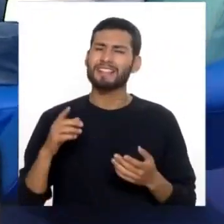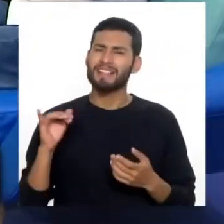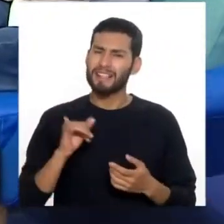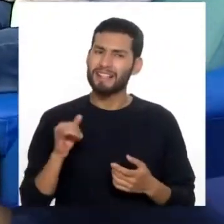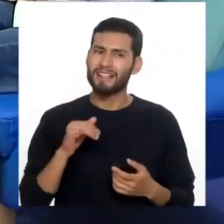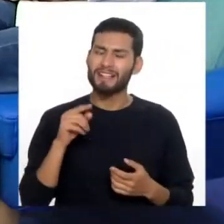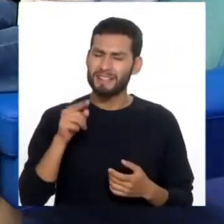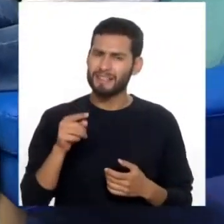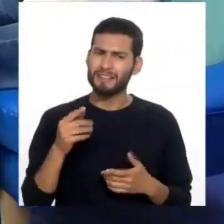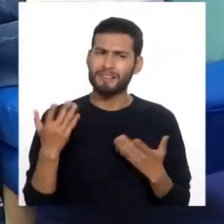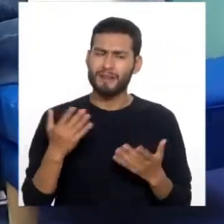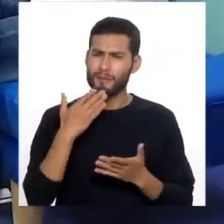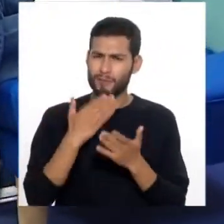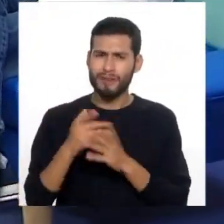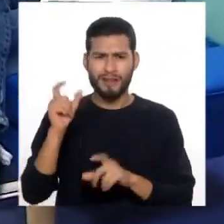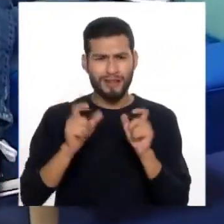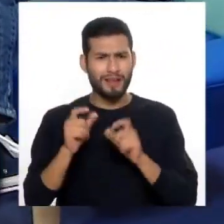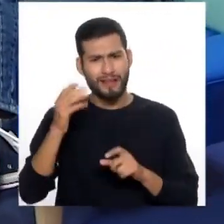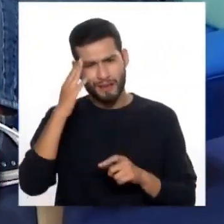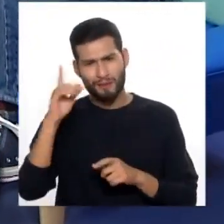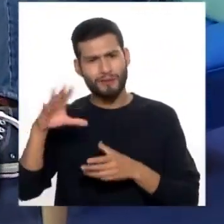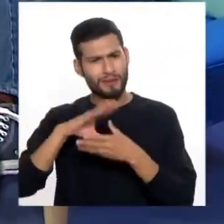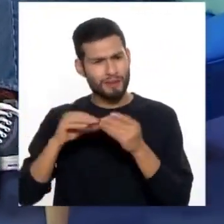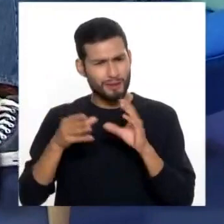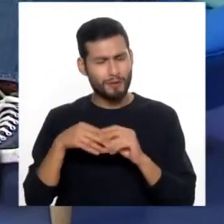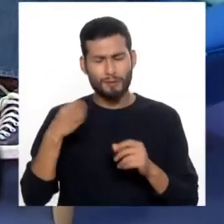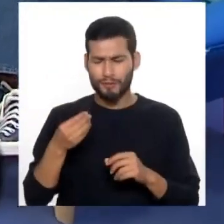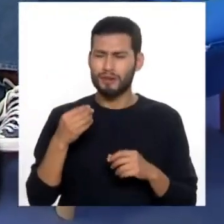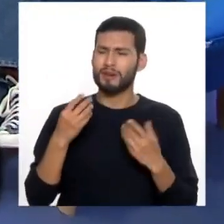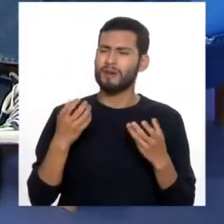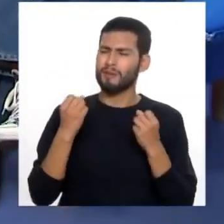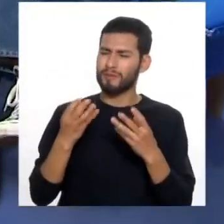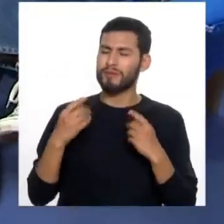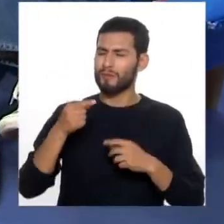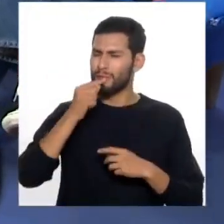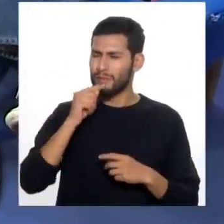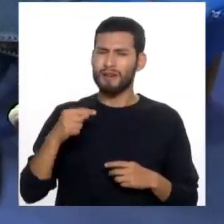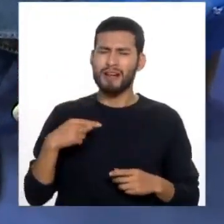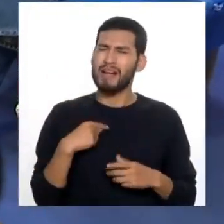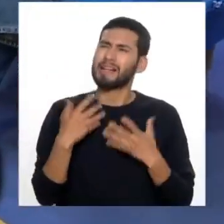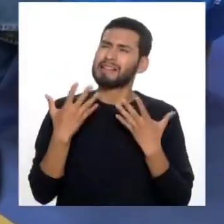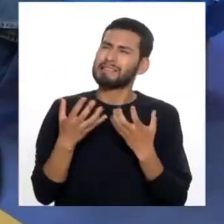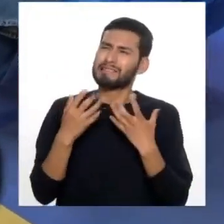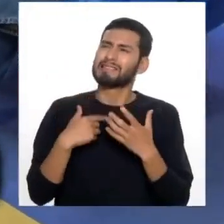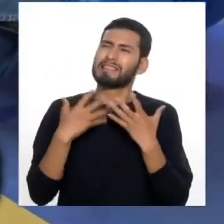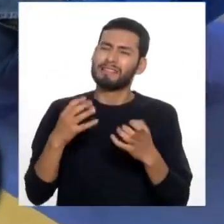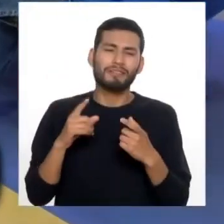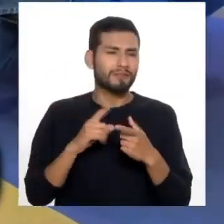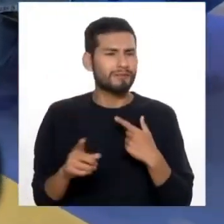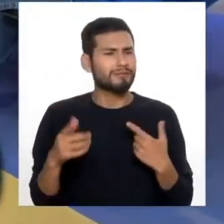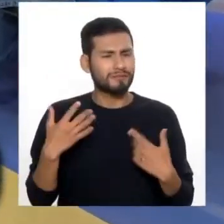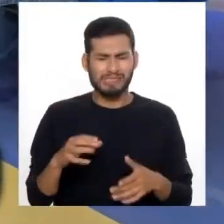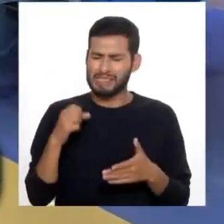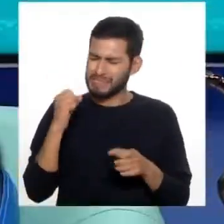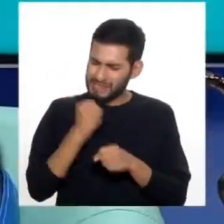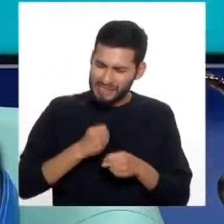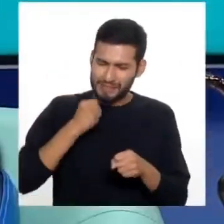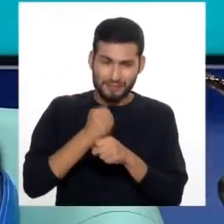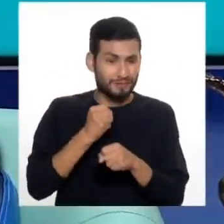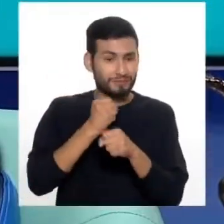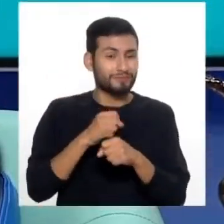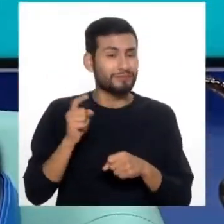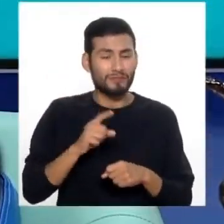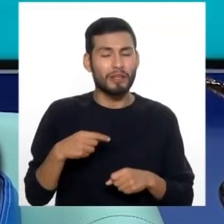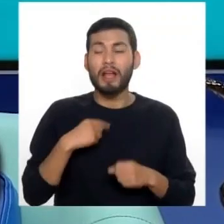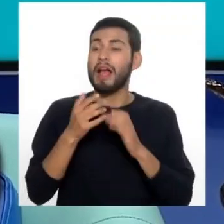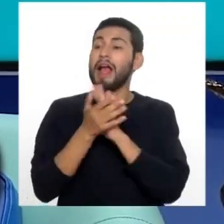creo que es bueno que la gente sepa tu historia, ¿no? Porque hay muchas chicas que dicen, yo quisiera, pero es mucho trabajo. No solamente basta